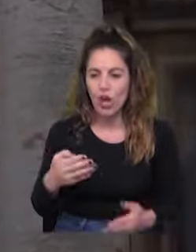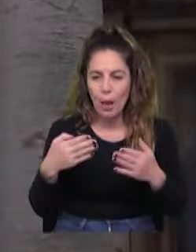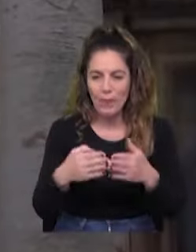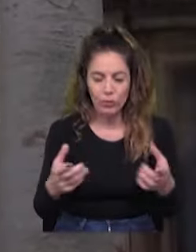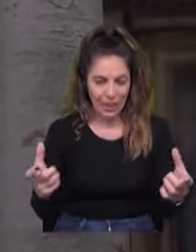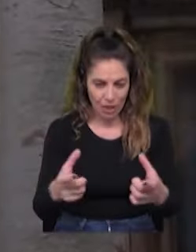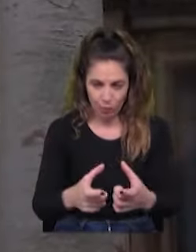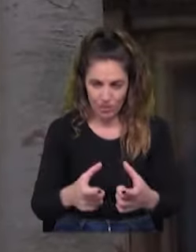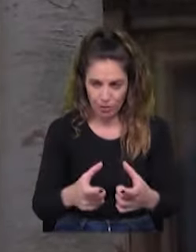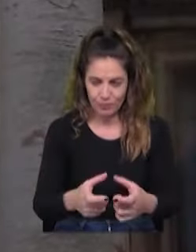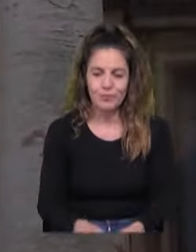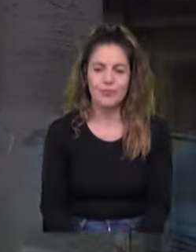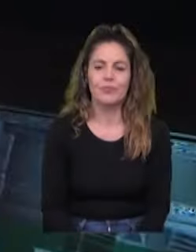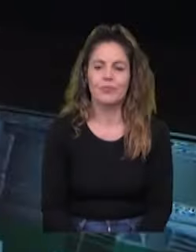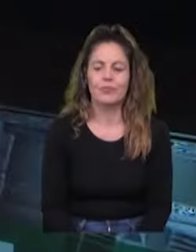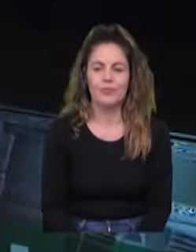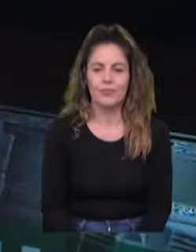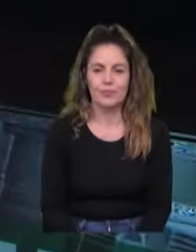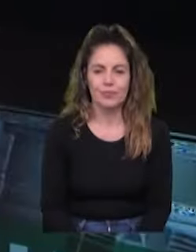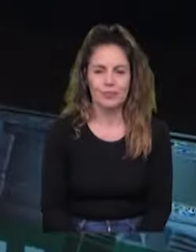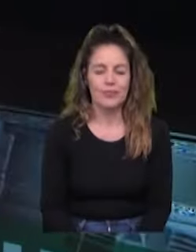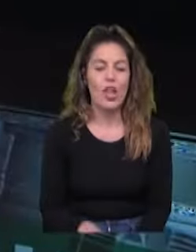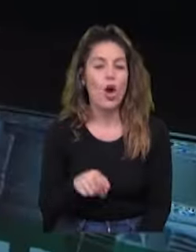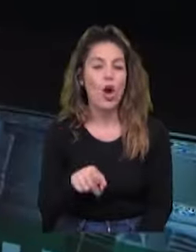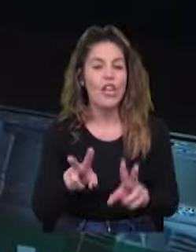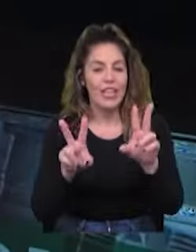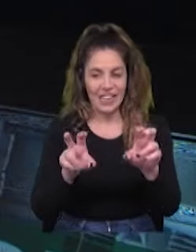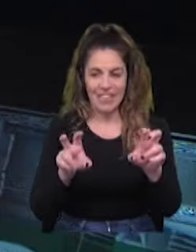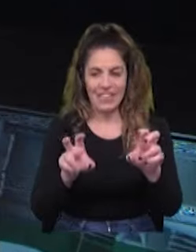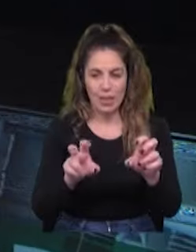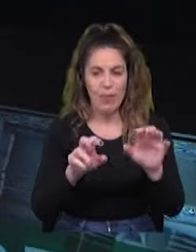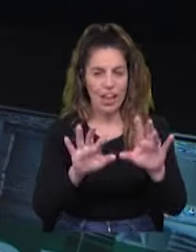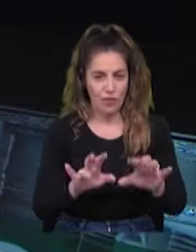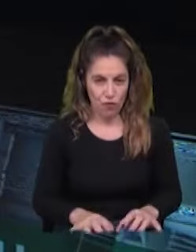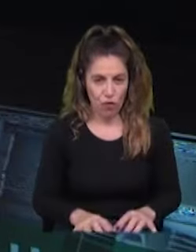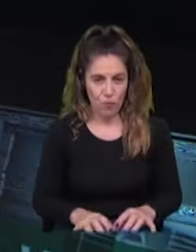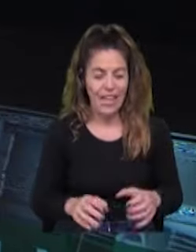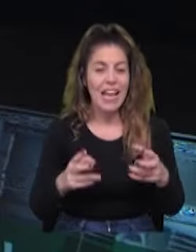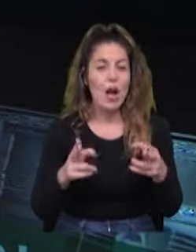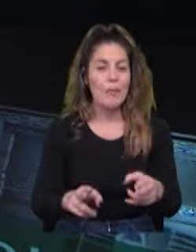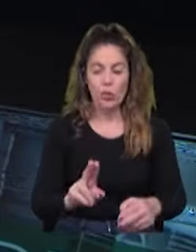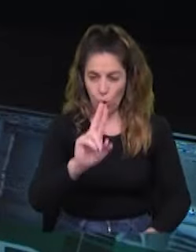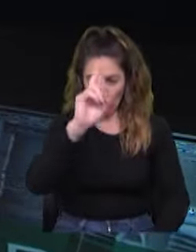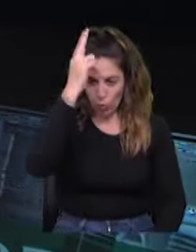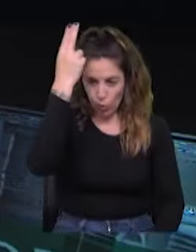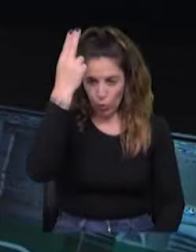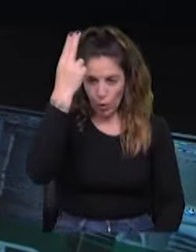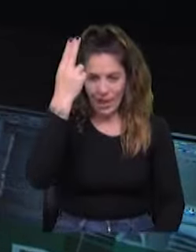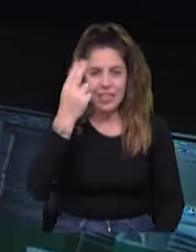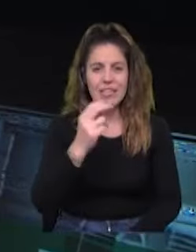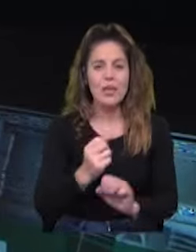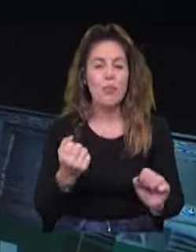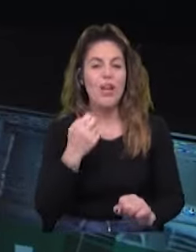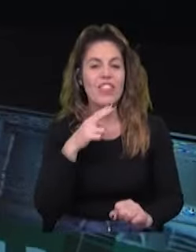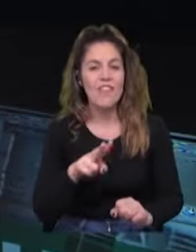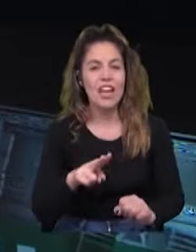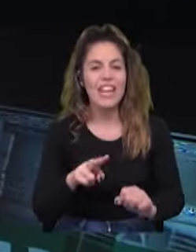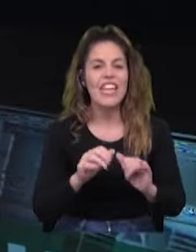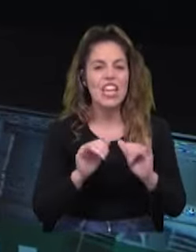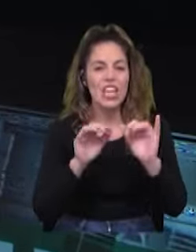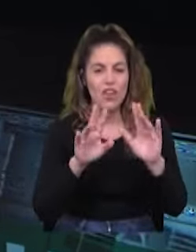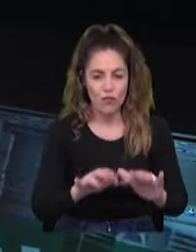la comisión a propósito de este informe capítulo Uruguay está disponible en el informe global